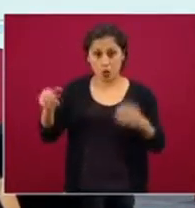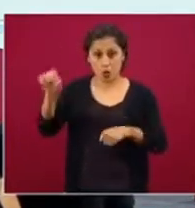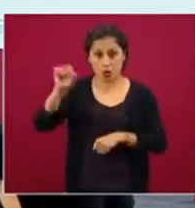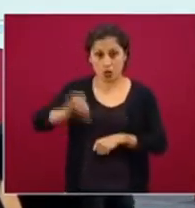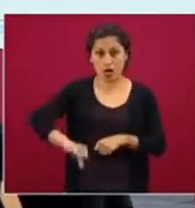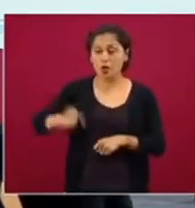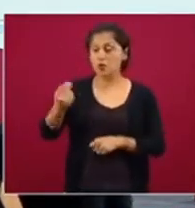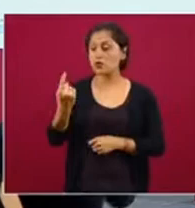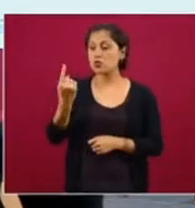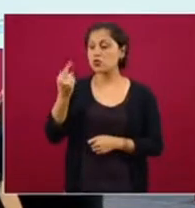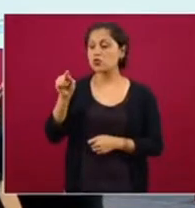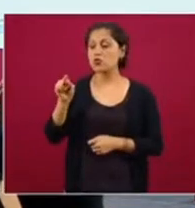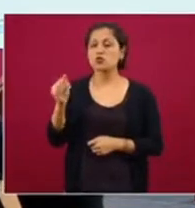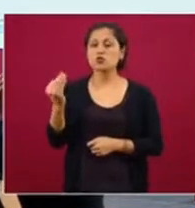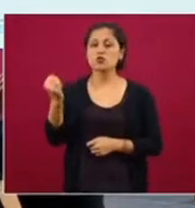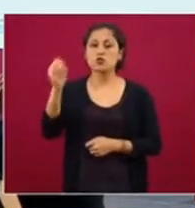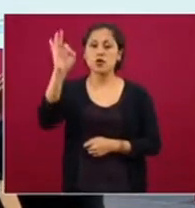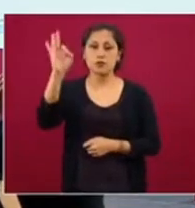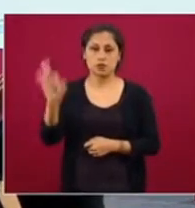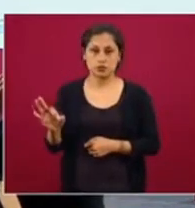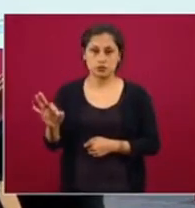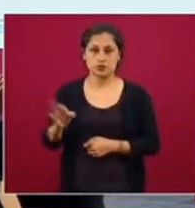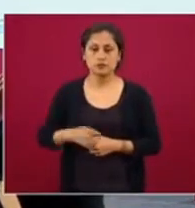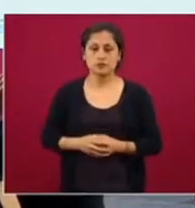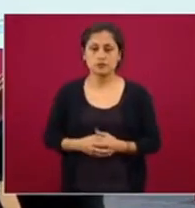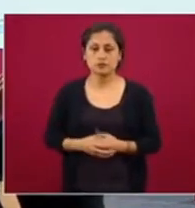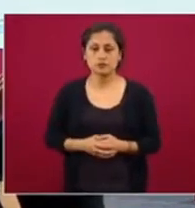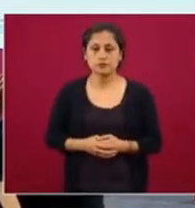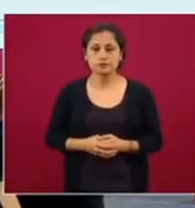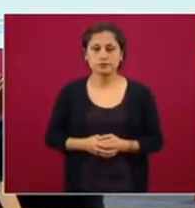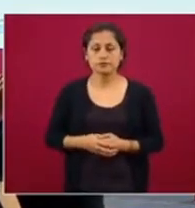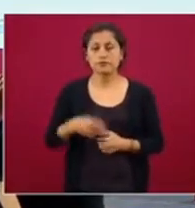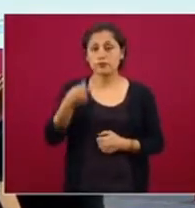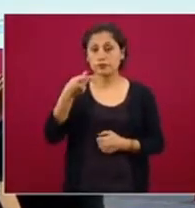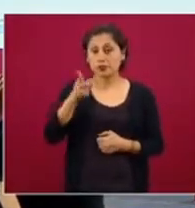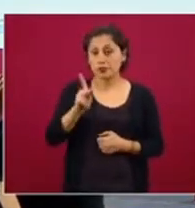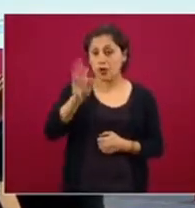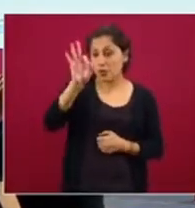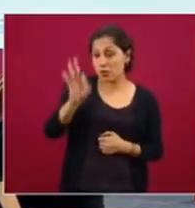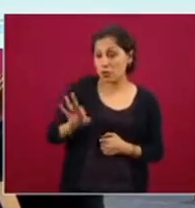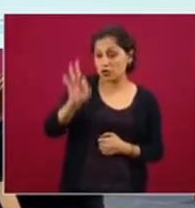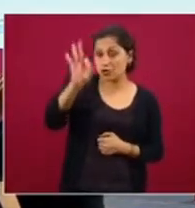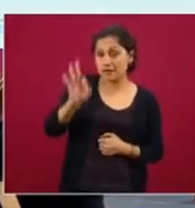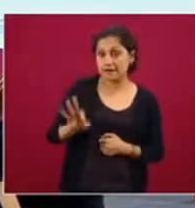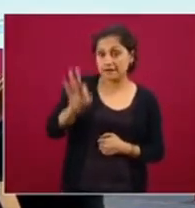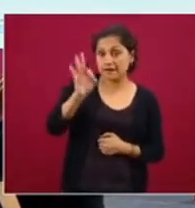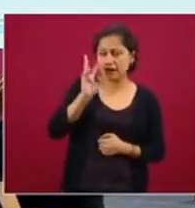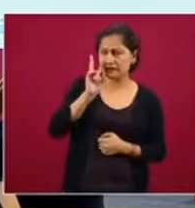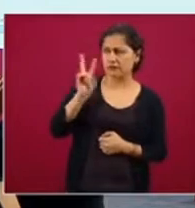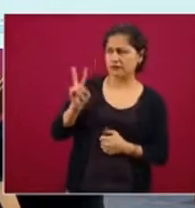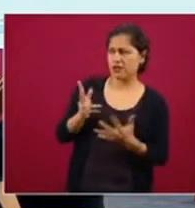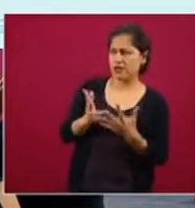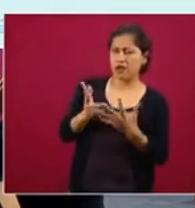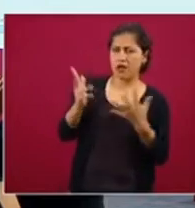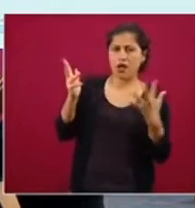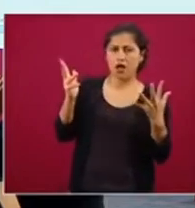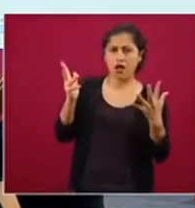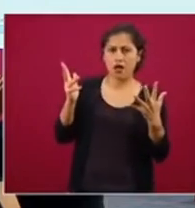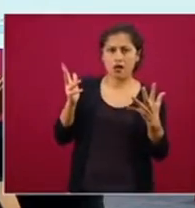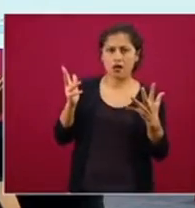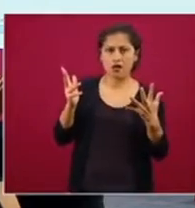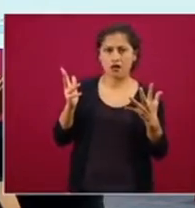incremento de 1.9%. Pero como es un porcentaje de un número grande,